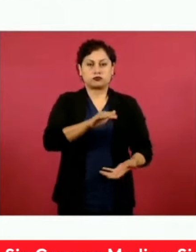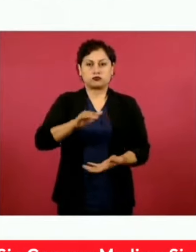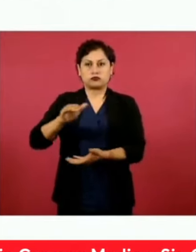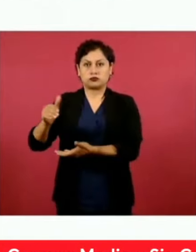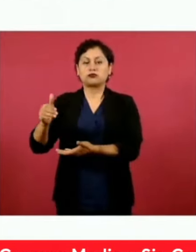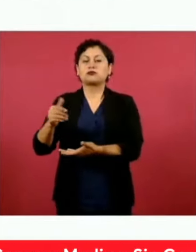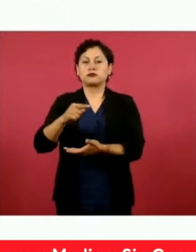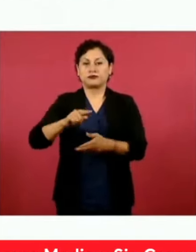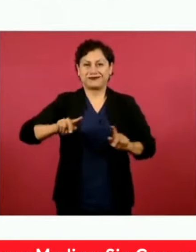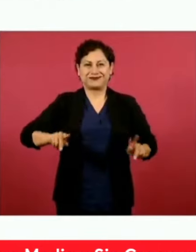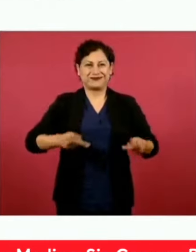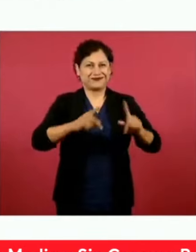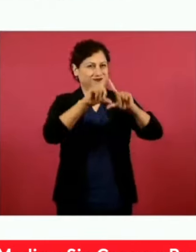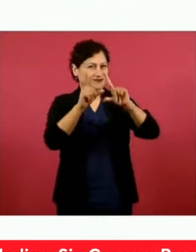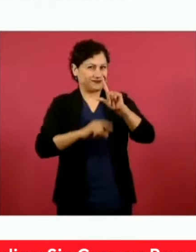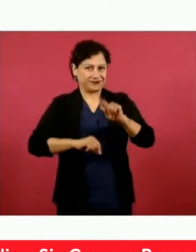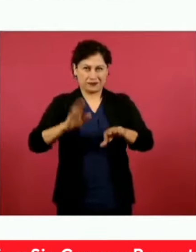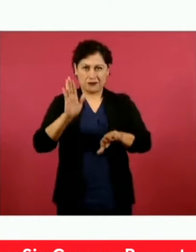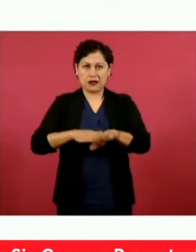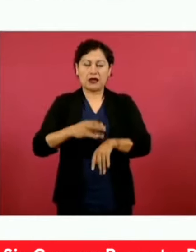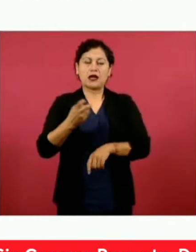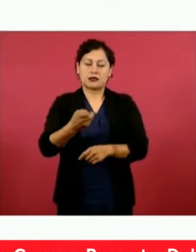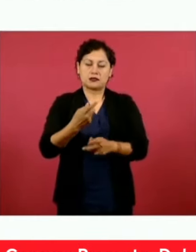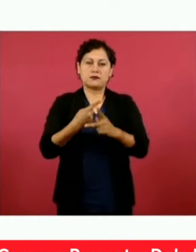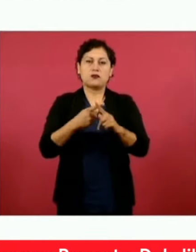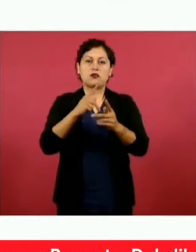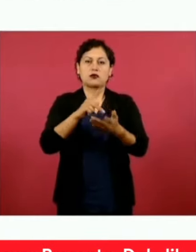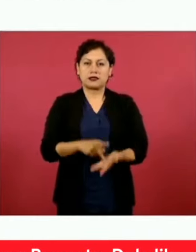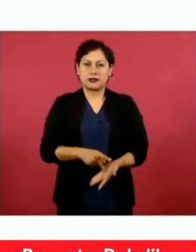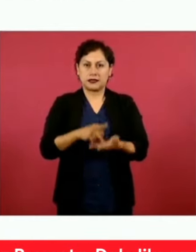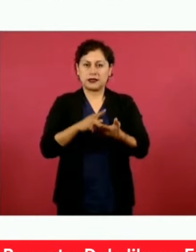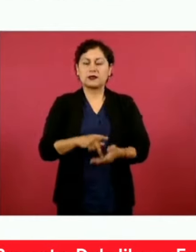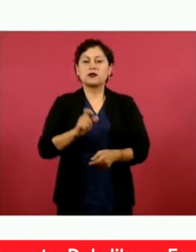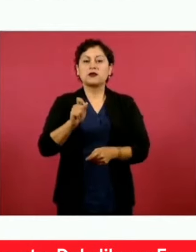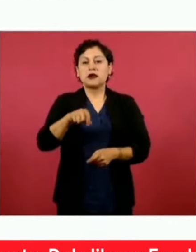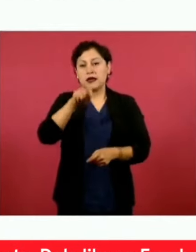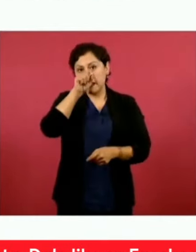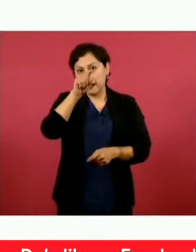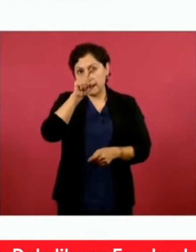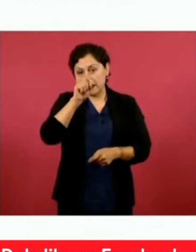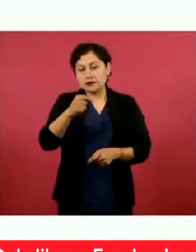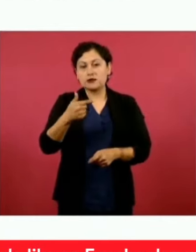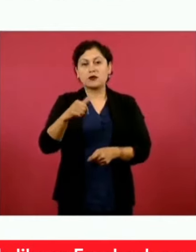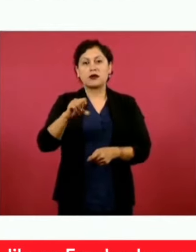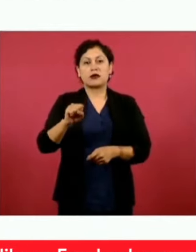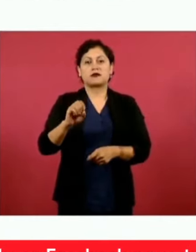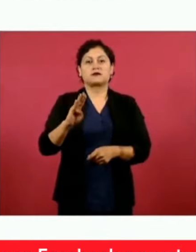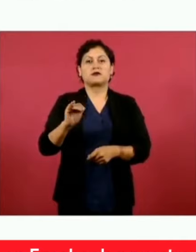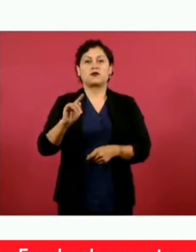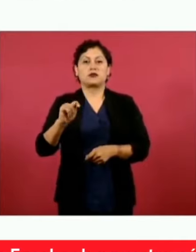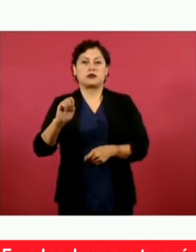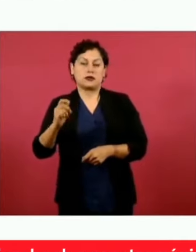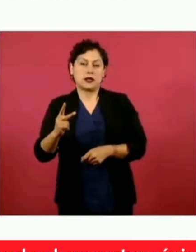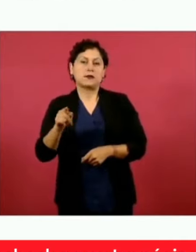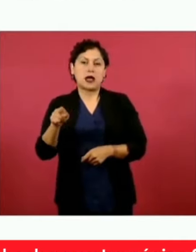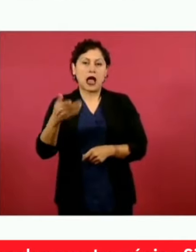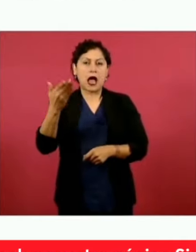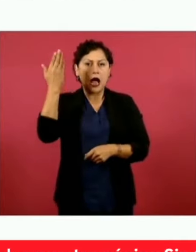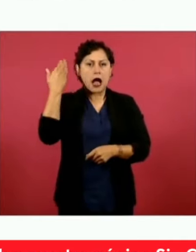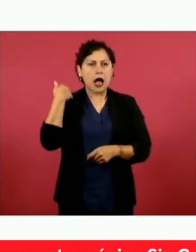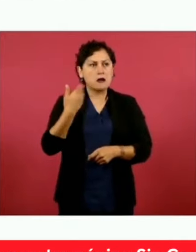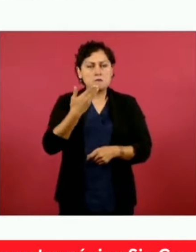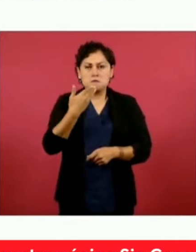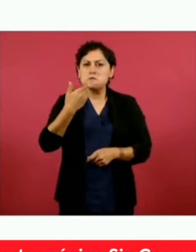nivel nacional, que se expende por kilos, en Zapotlanejo, Jalisco, gas Butep, que en varias ocasiones ha aparecido con buenos